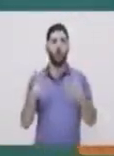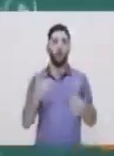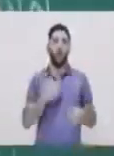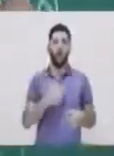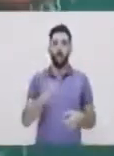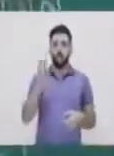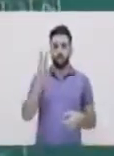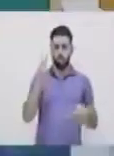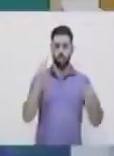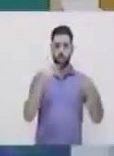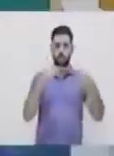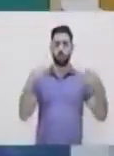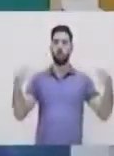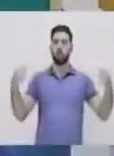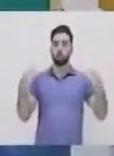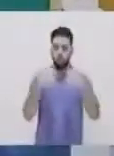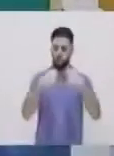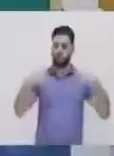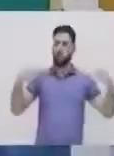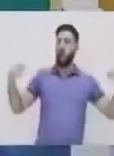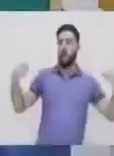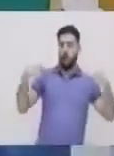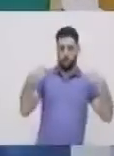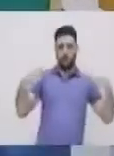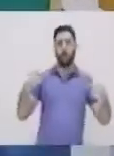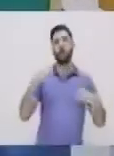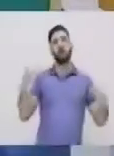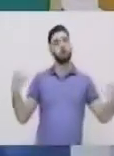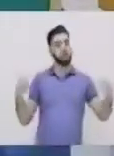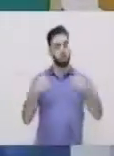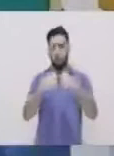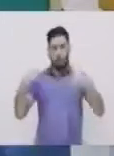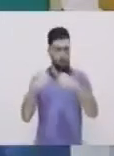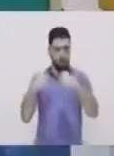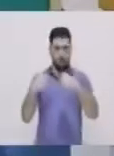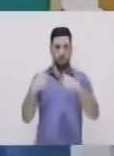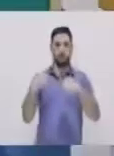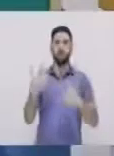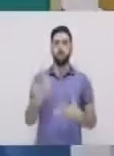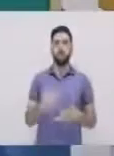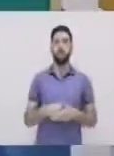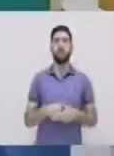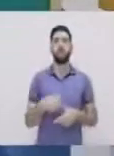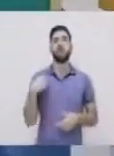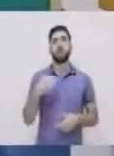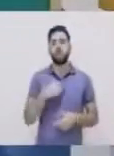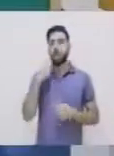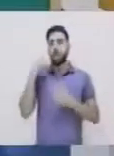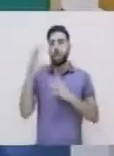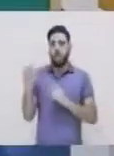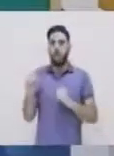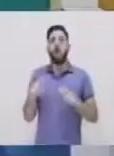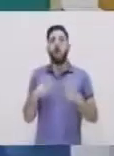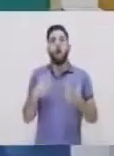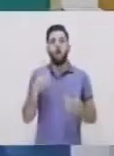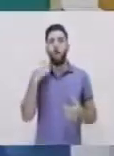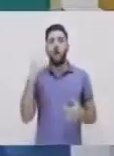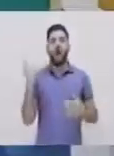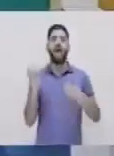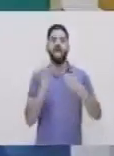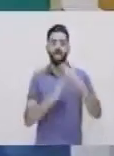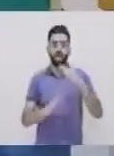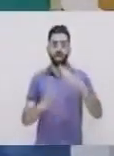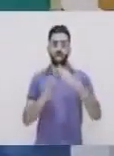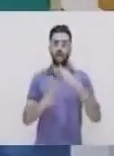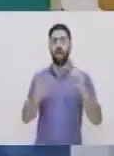y 2 tipos de choques, los choques elásticos y los inelásticos. Recordemos, ¿verdad?, que la